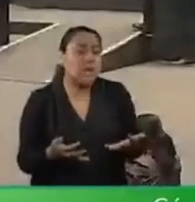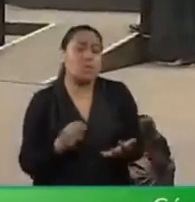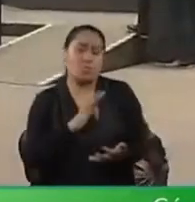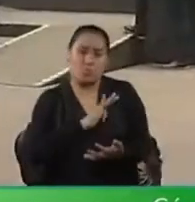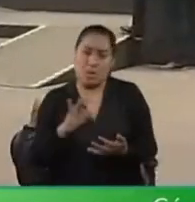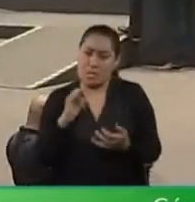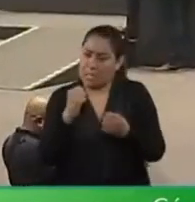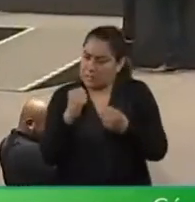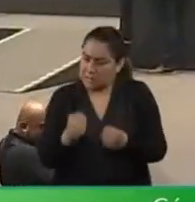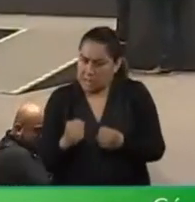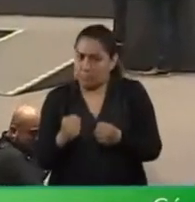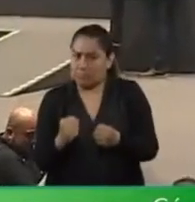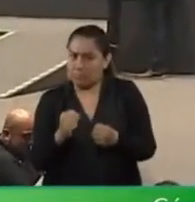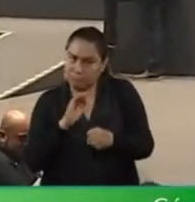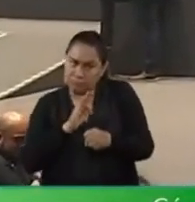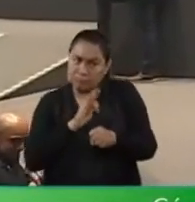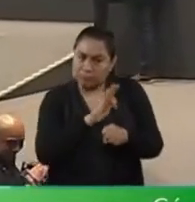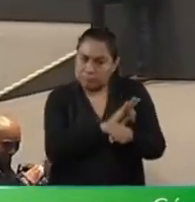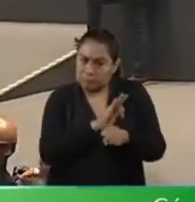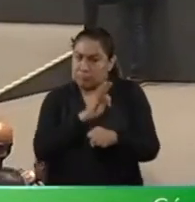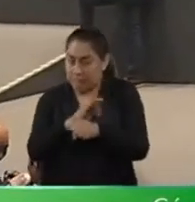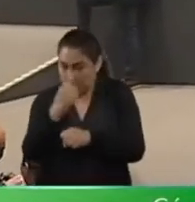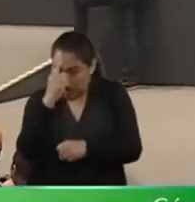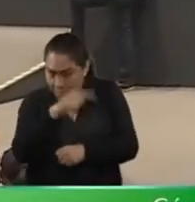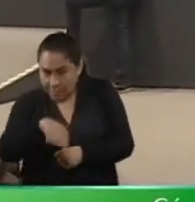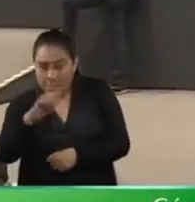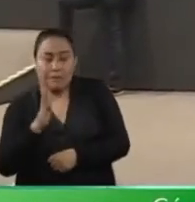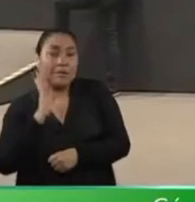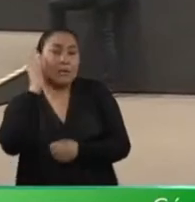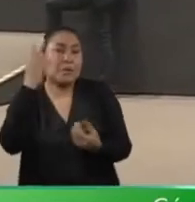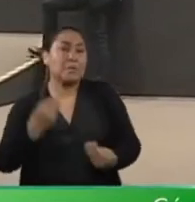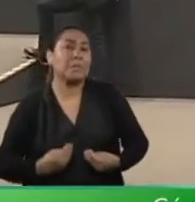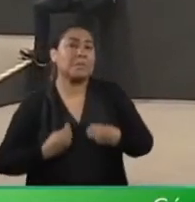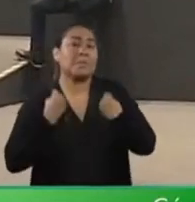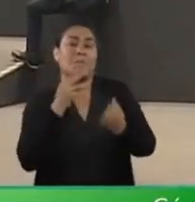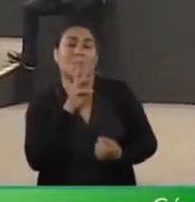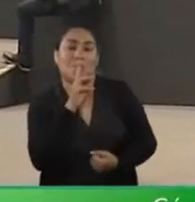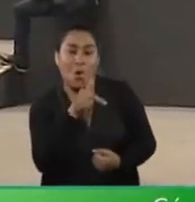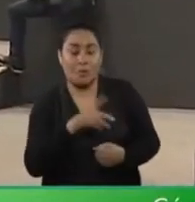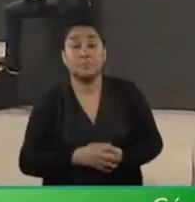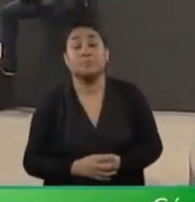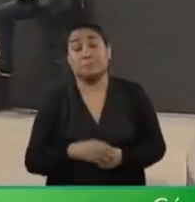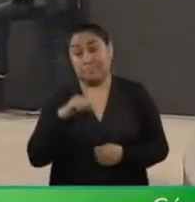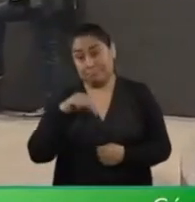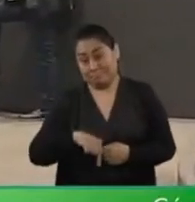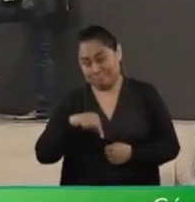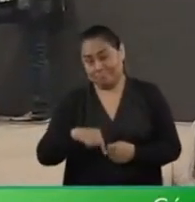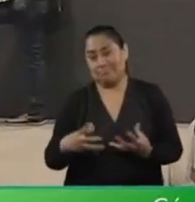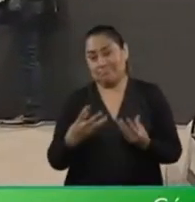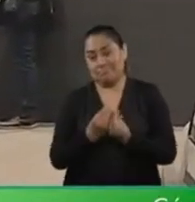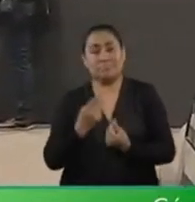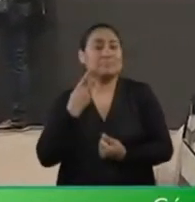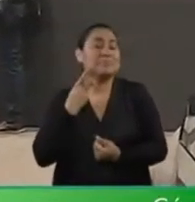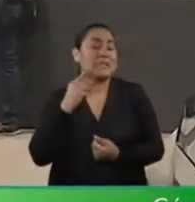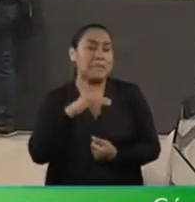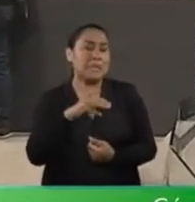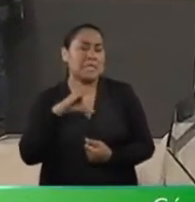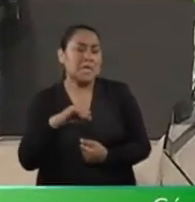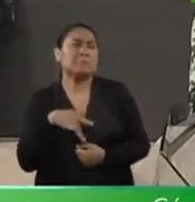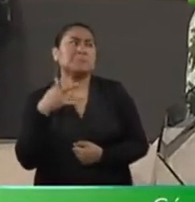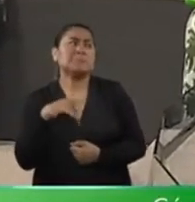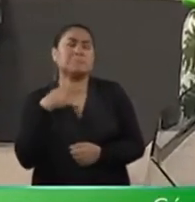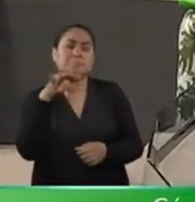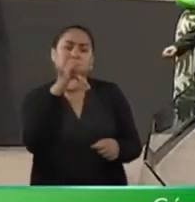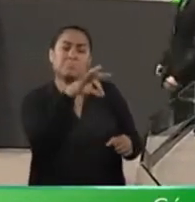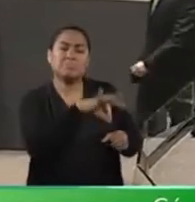vida plena y digna en nuestro país. En Movimiento Ciudadano votaremos a favor, porque estamos